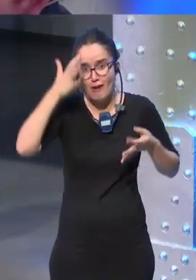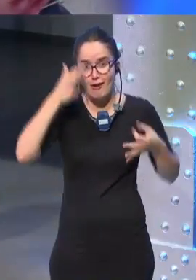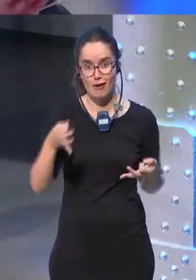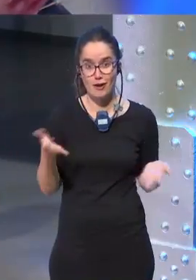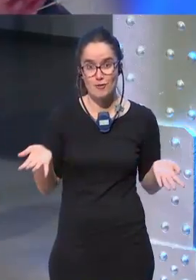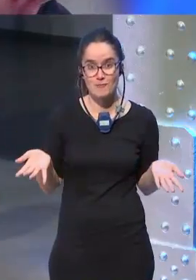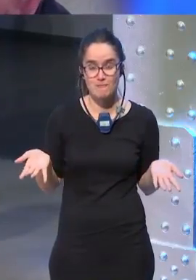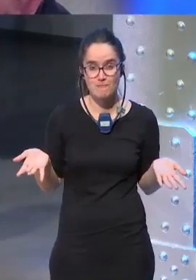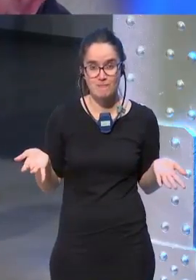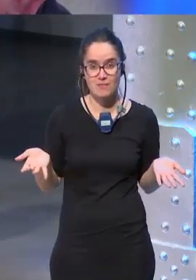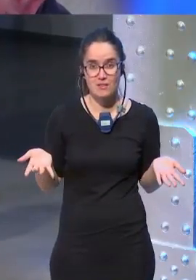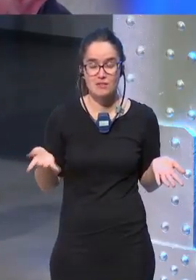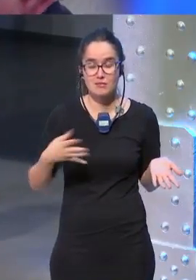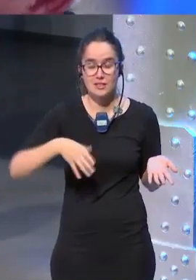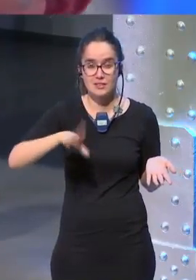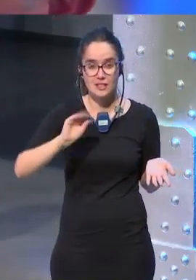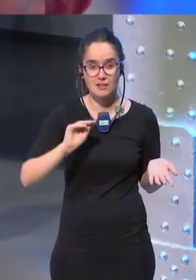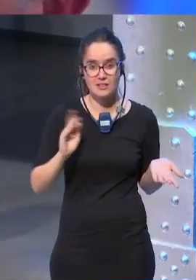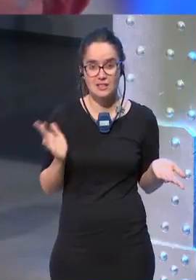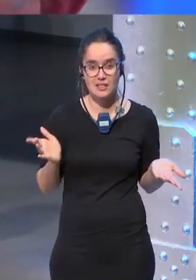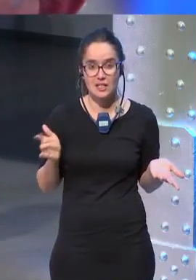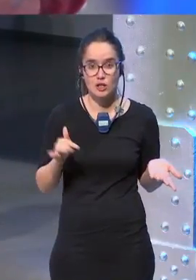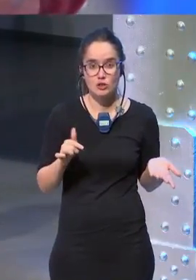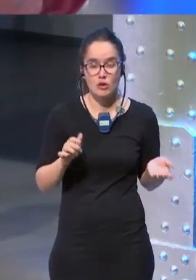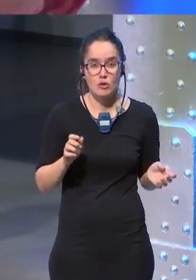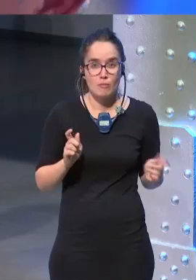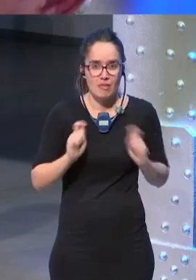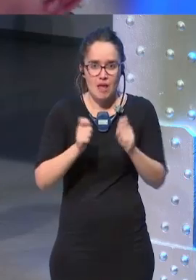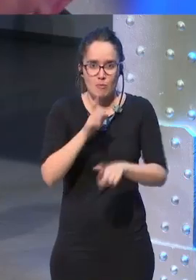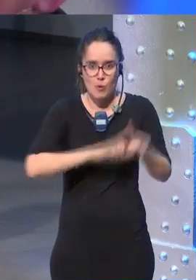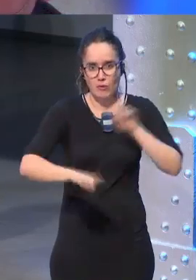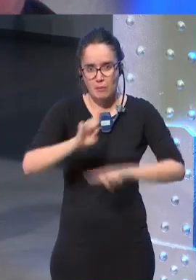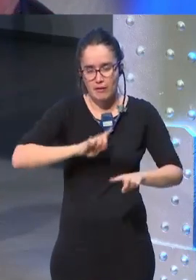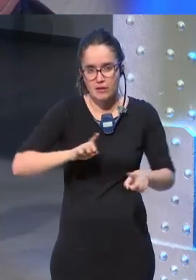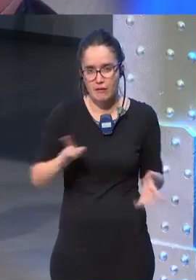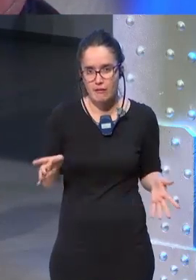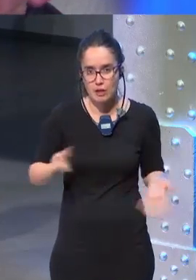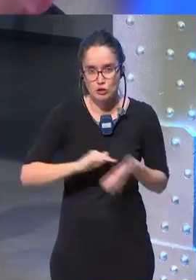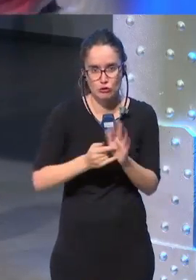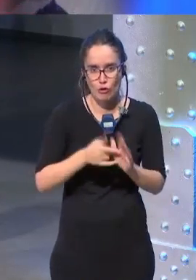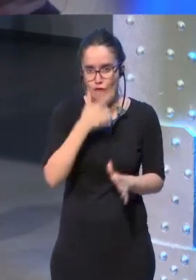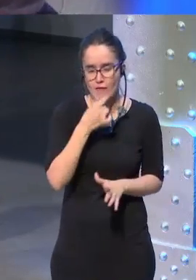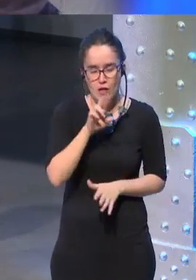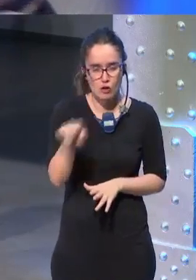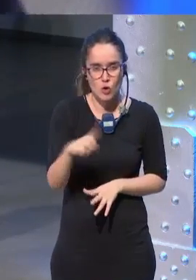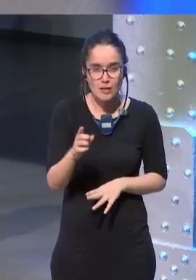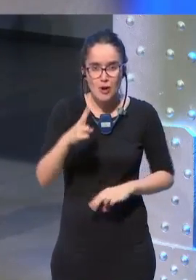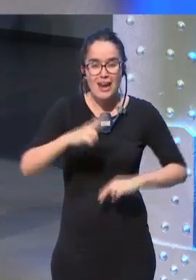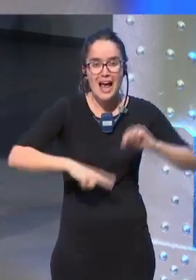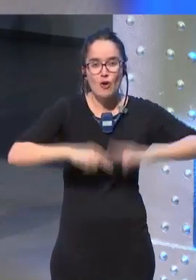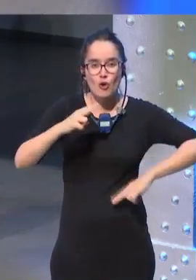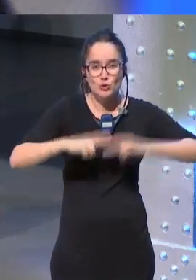comprensible. Se entiende que esto va a causar problemas que no serán fáciles de resolver. La construcción no